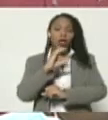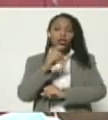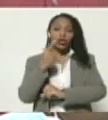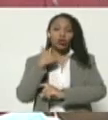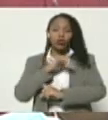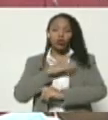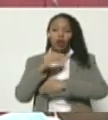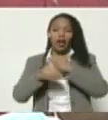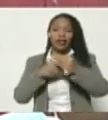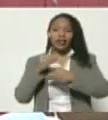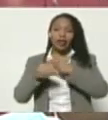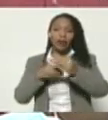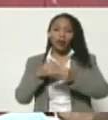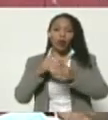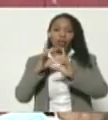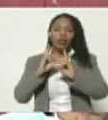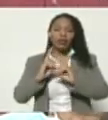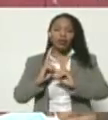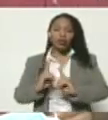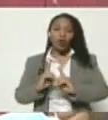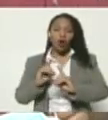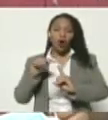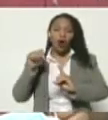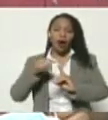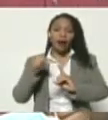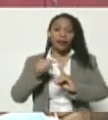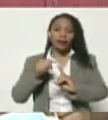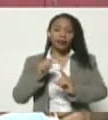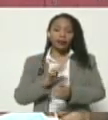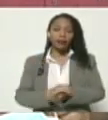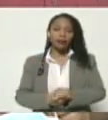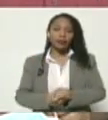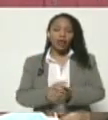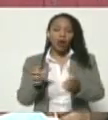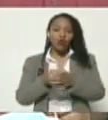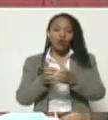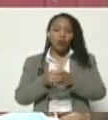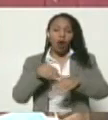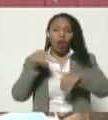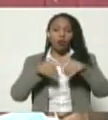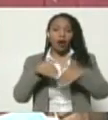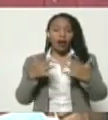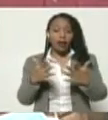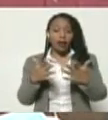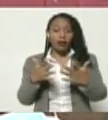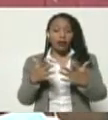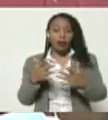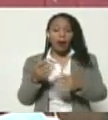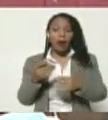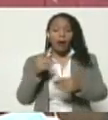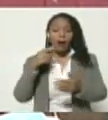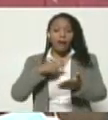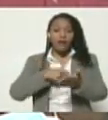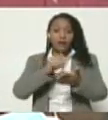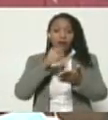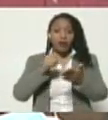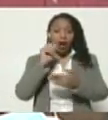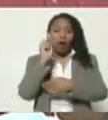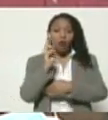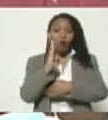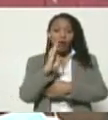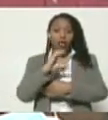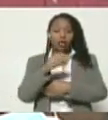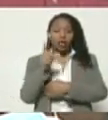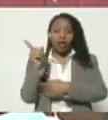tomamos una decisión en la Comisión Electoral, es que lo que valide la VC,